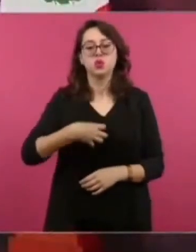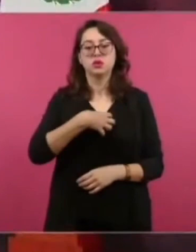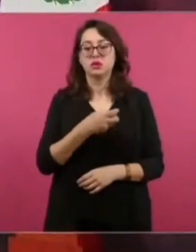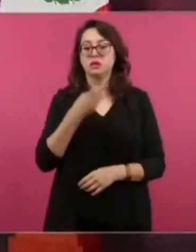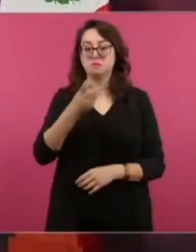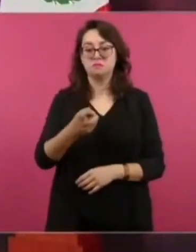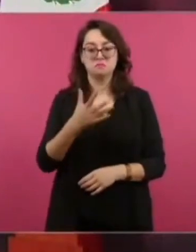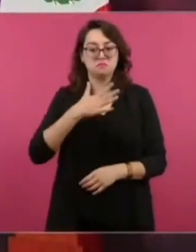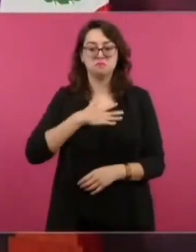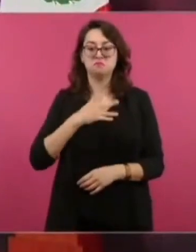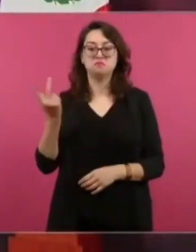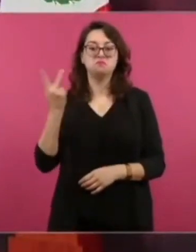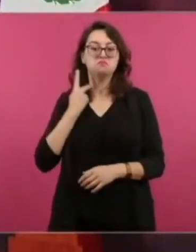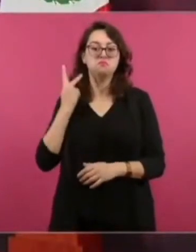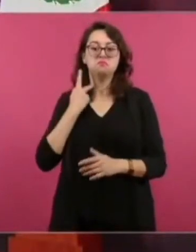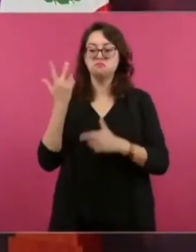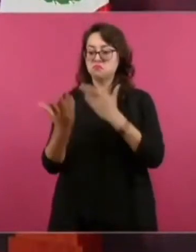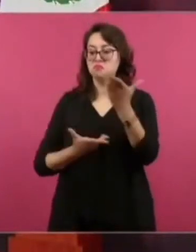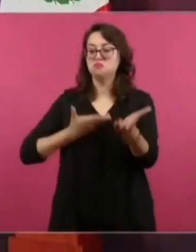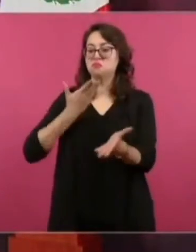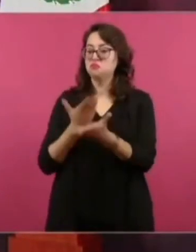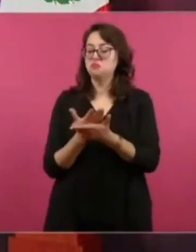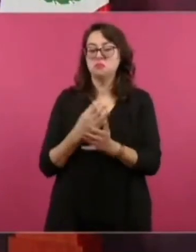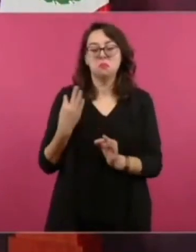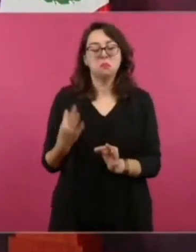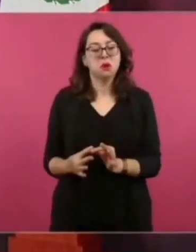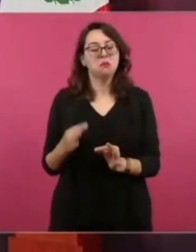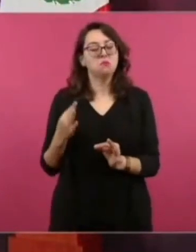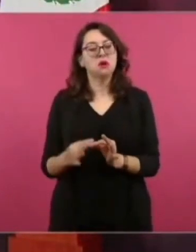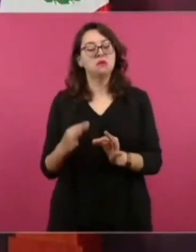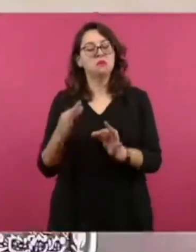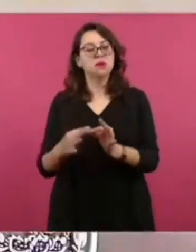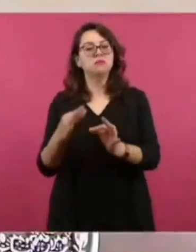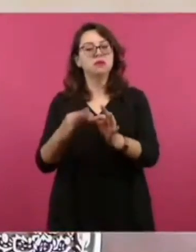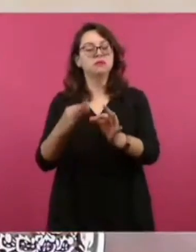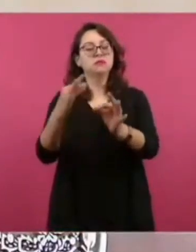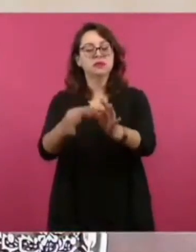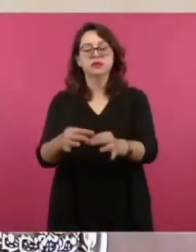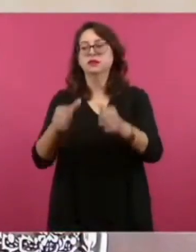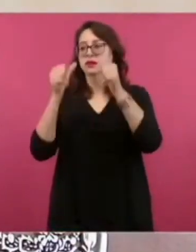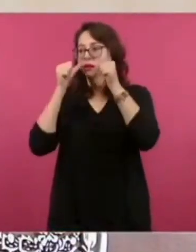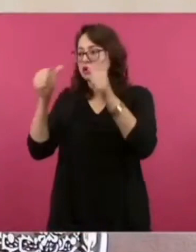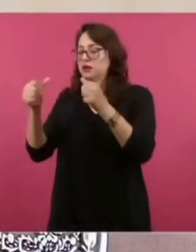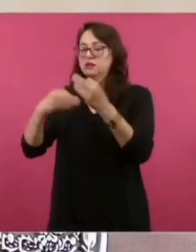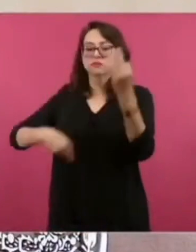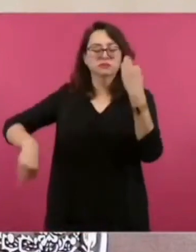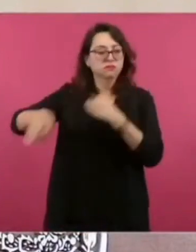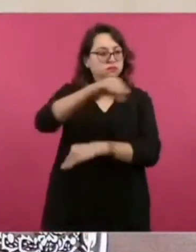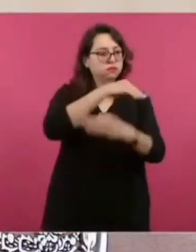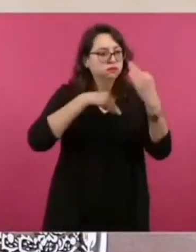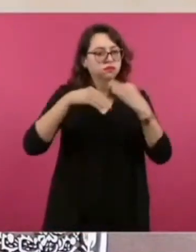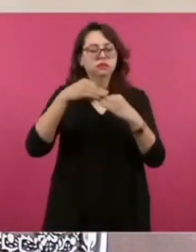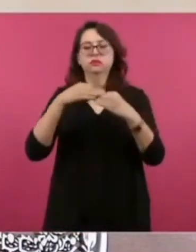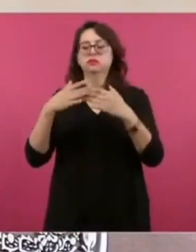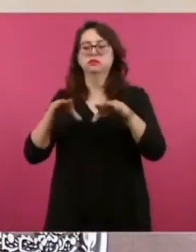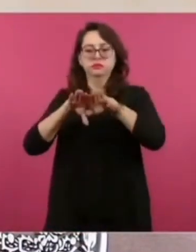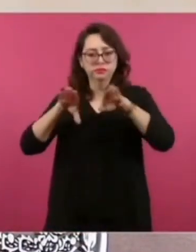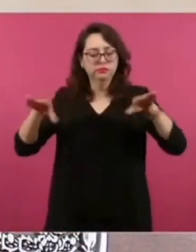misma política, atender a todos, escuchar a todos y darle preferencia a la